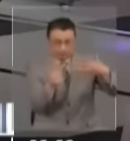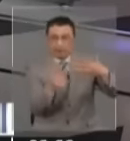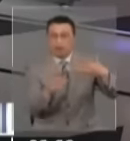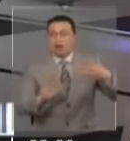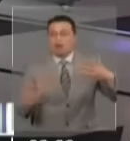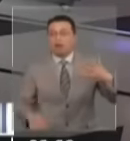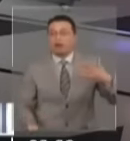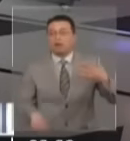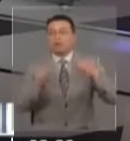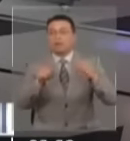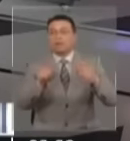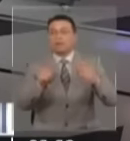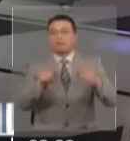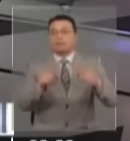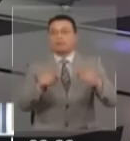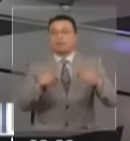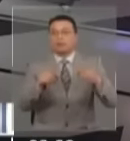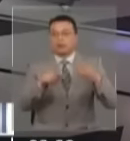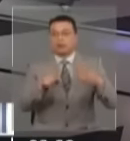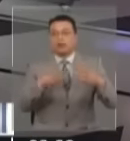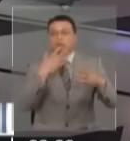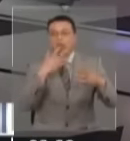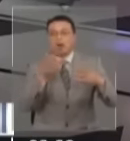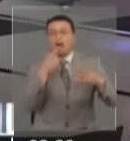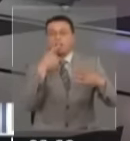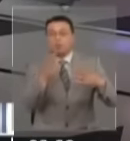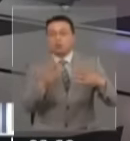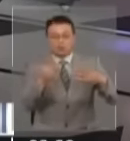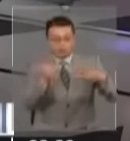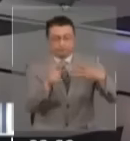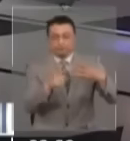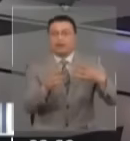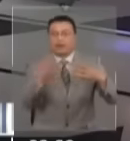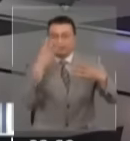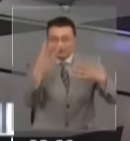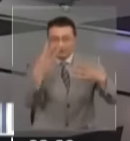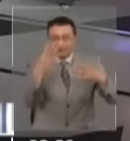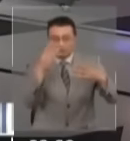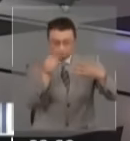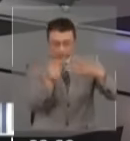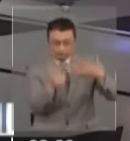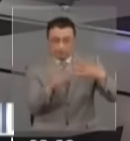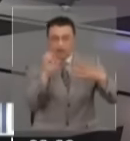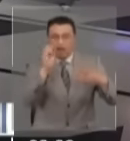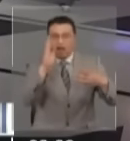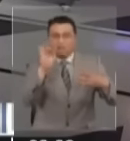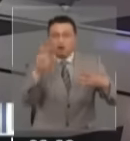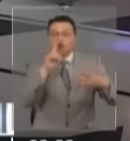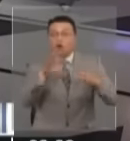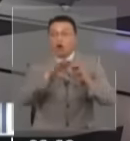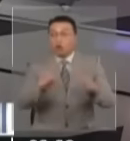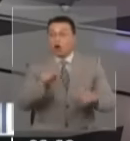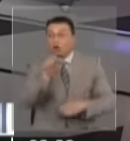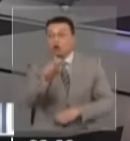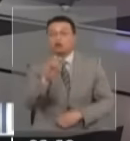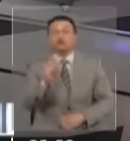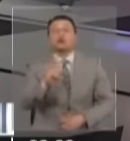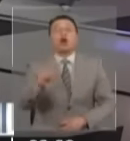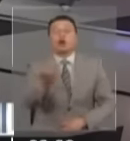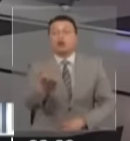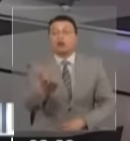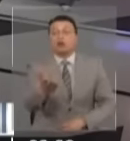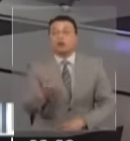No. La pregunta es aborto en 3 causales. Están escuchando los conductores. Oiga. Preguntamos en 3 causales. Exactamente. Entonces aquí se trata de opinar sobre eso, no sobre otras